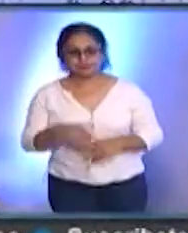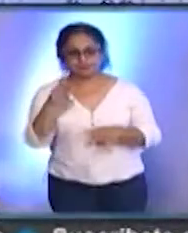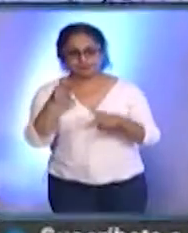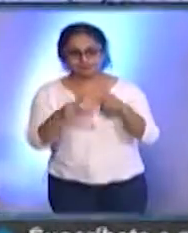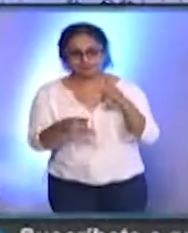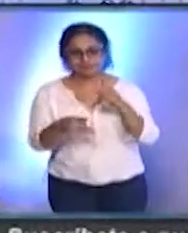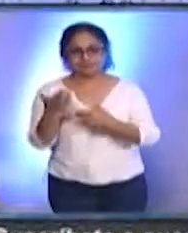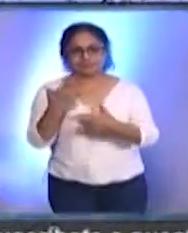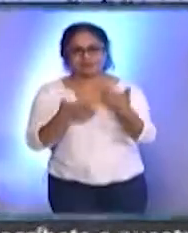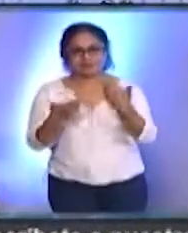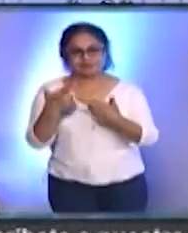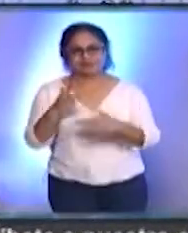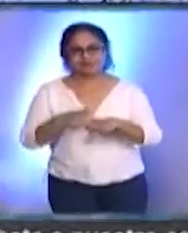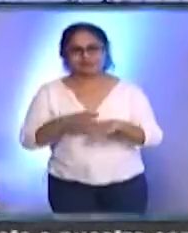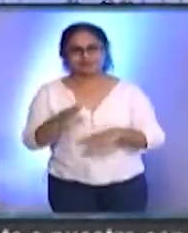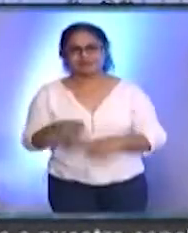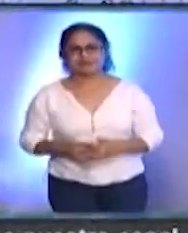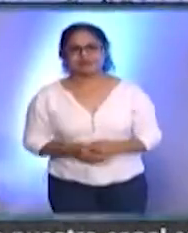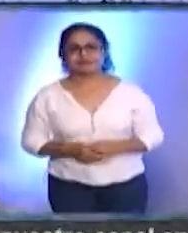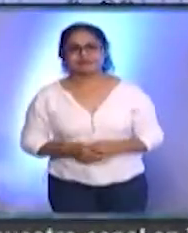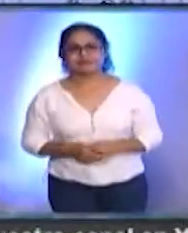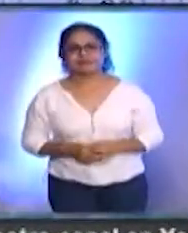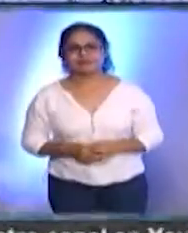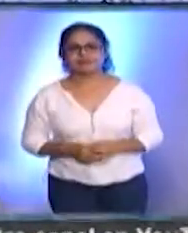Hacemos una pausa, regresamos con más.